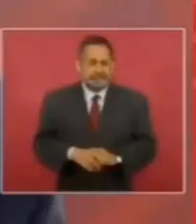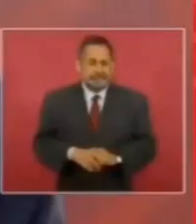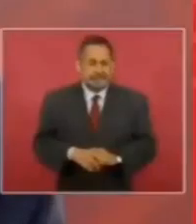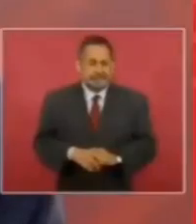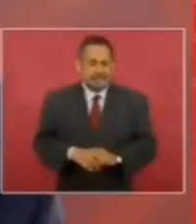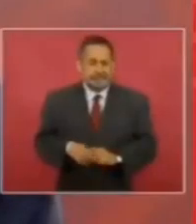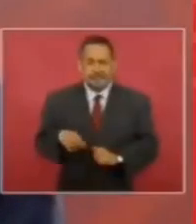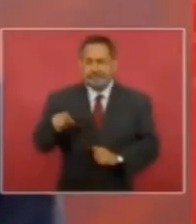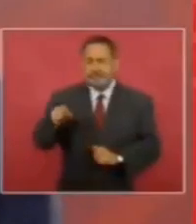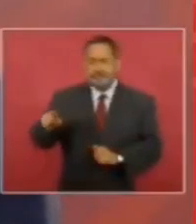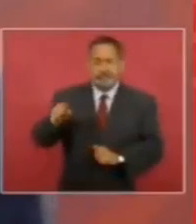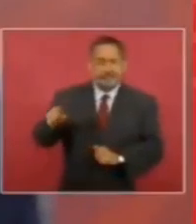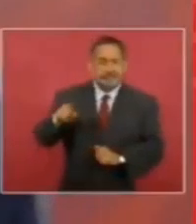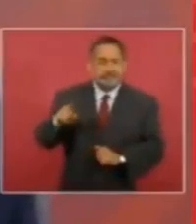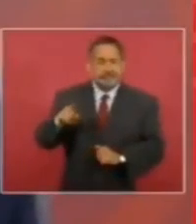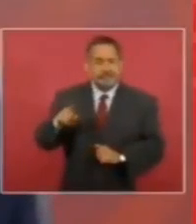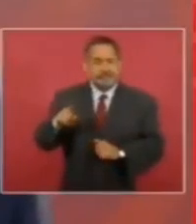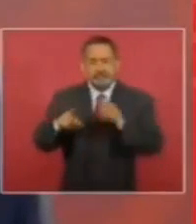Discursos